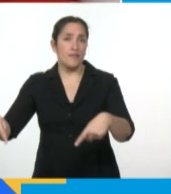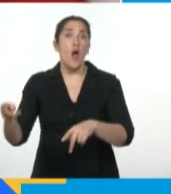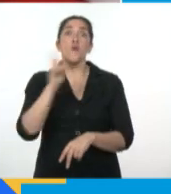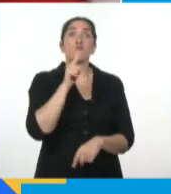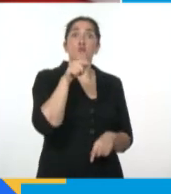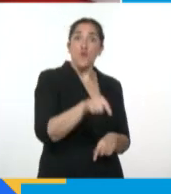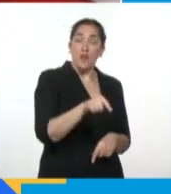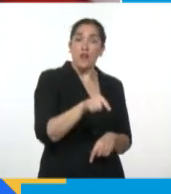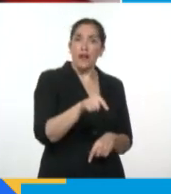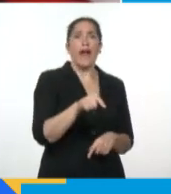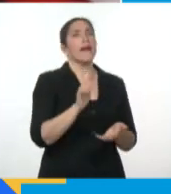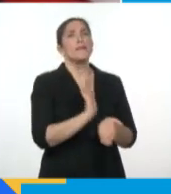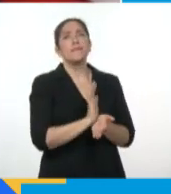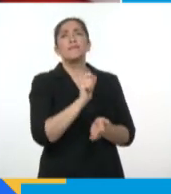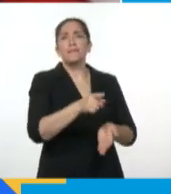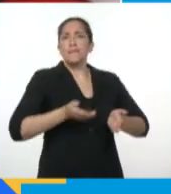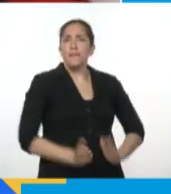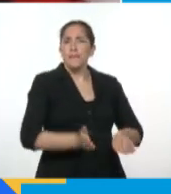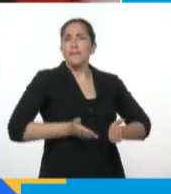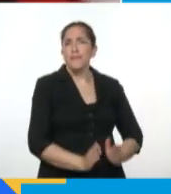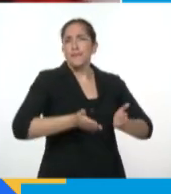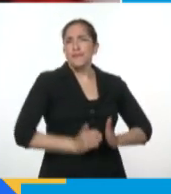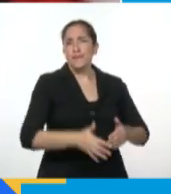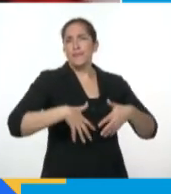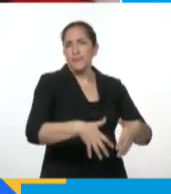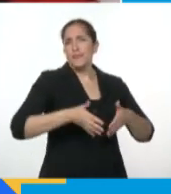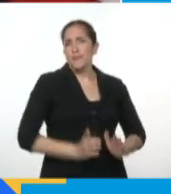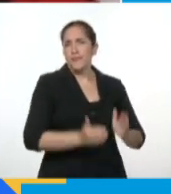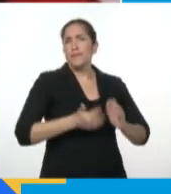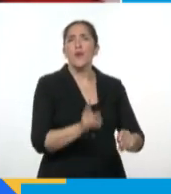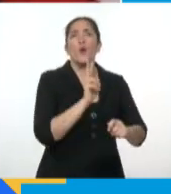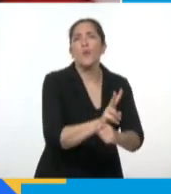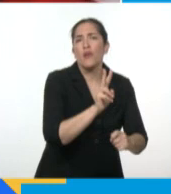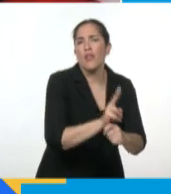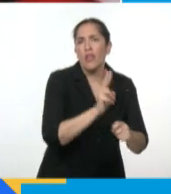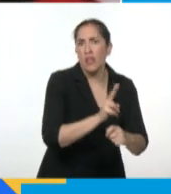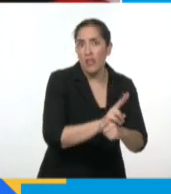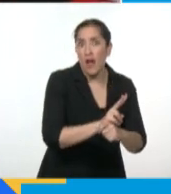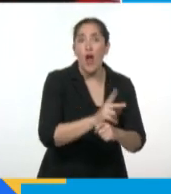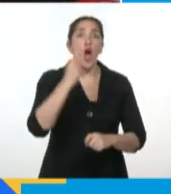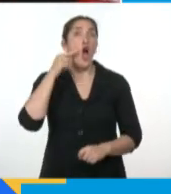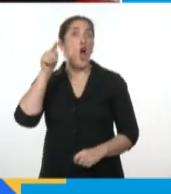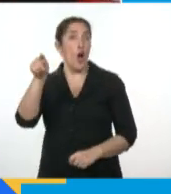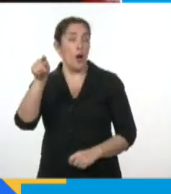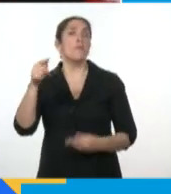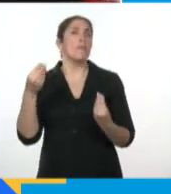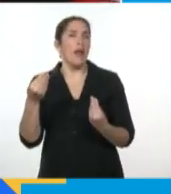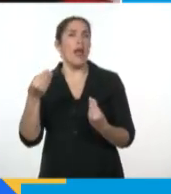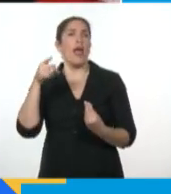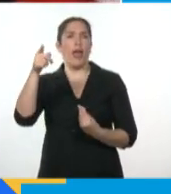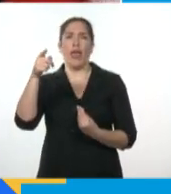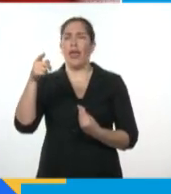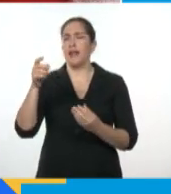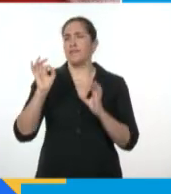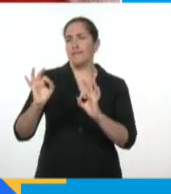mujeres para reproducir, para cuidar, y los varones para el